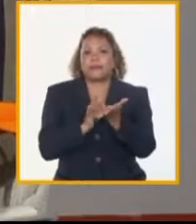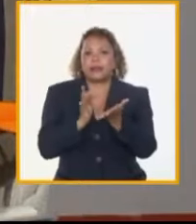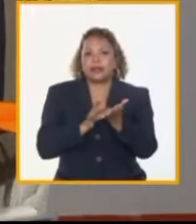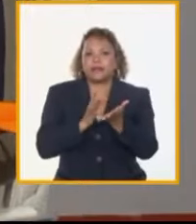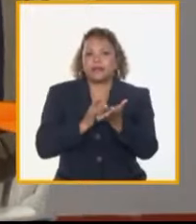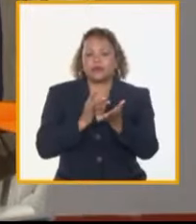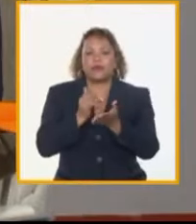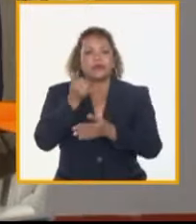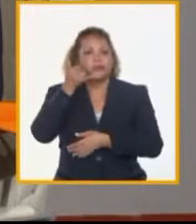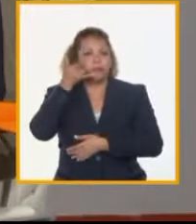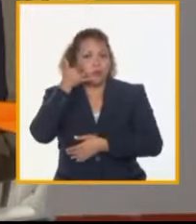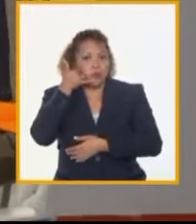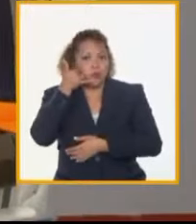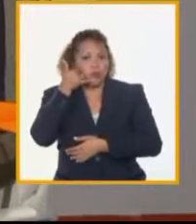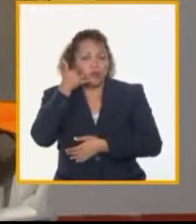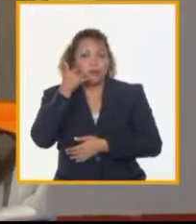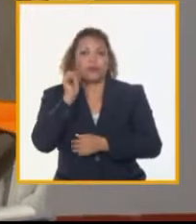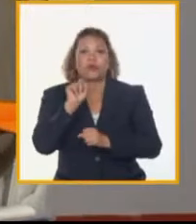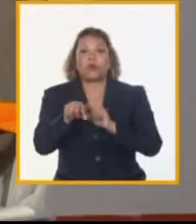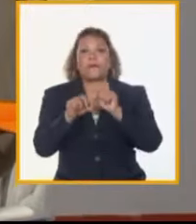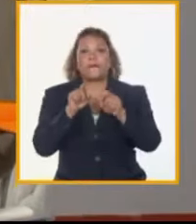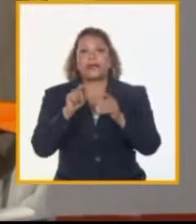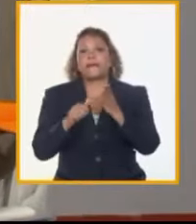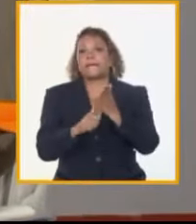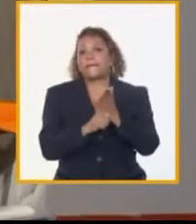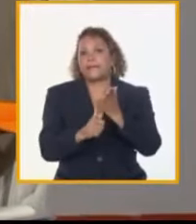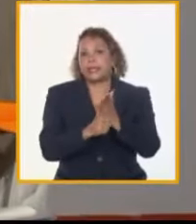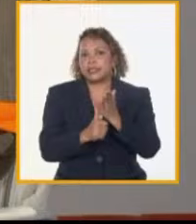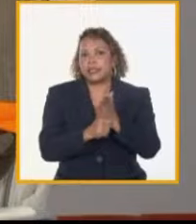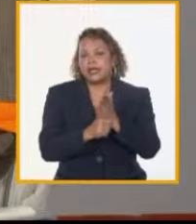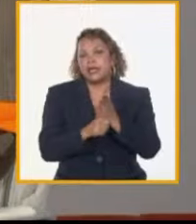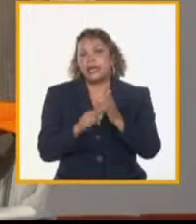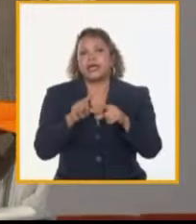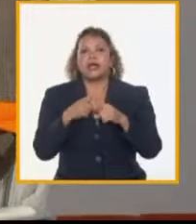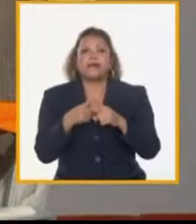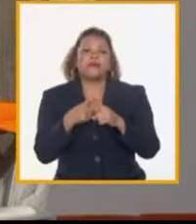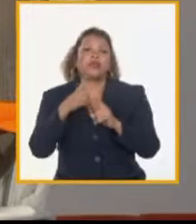un acceso cómodo a la aplicación, generalmente es por un aspecto técnico.